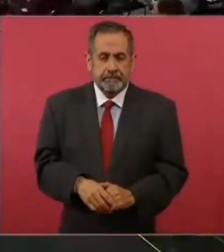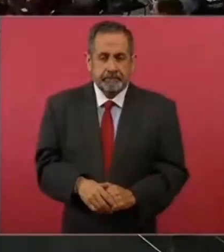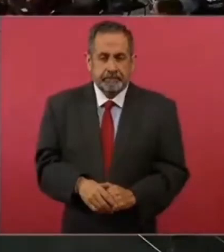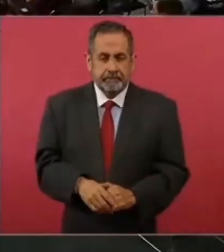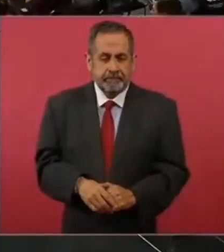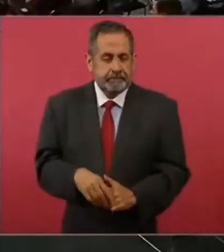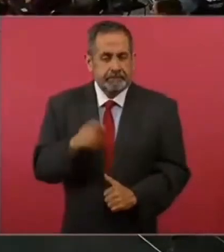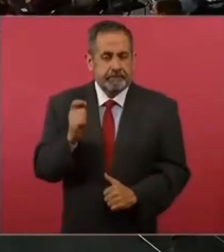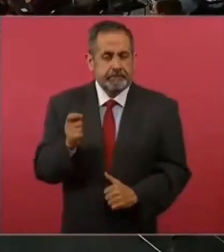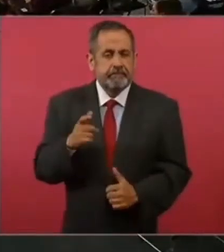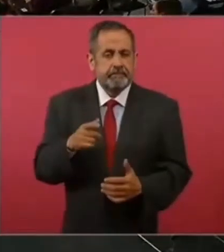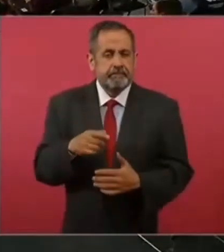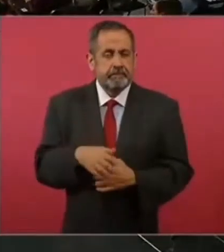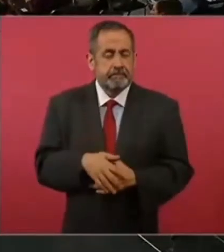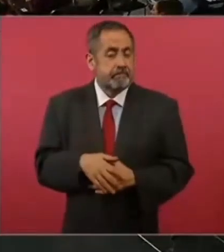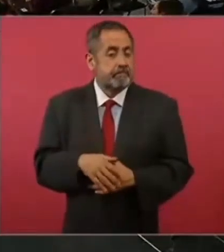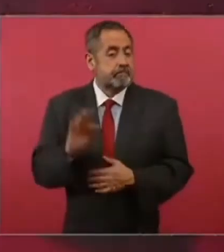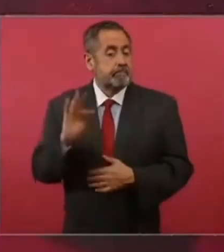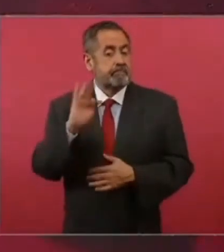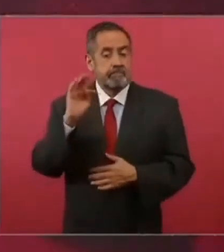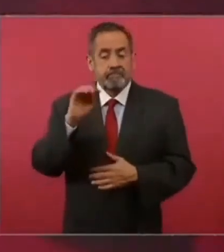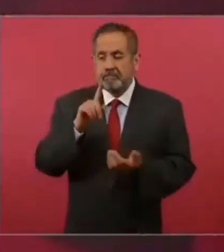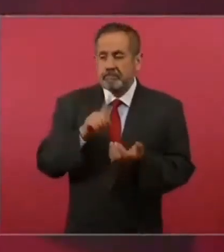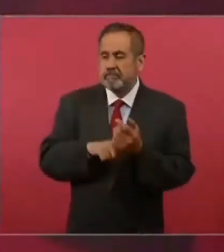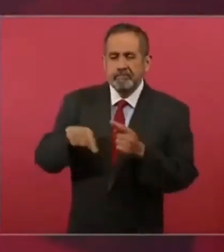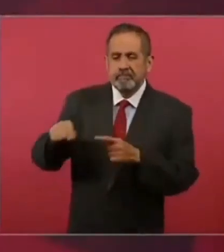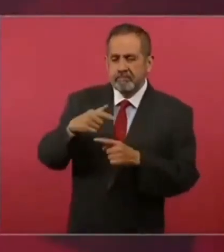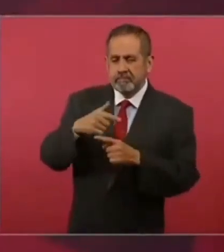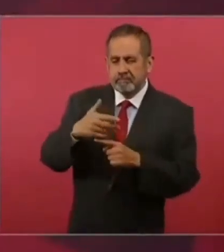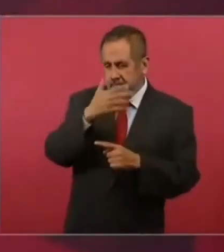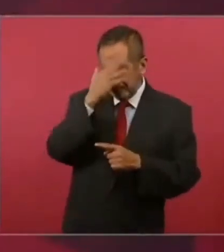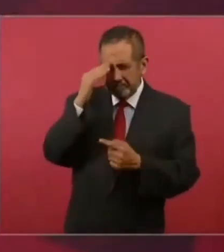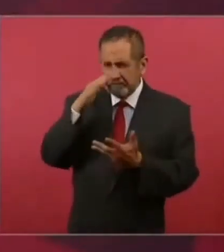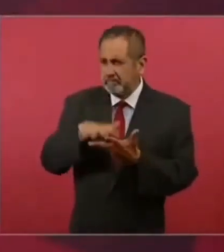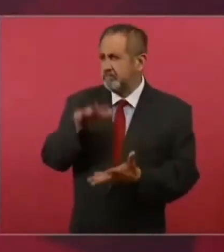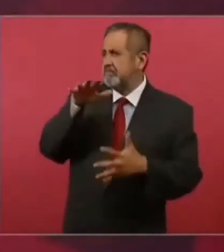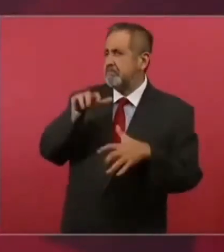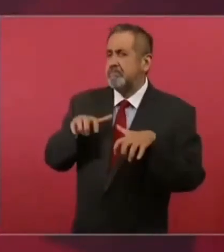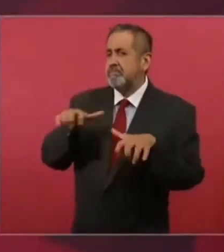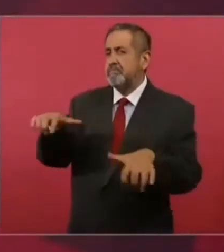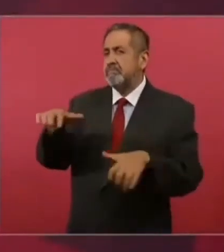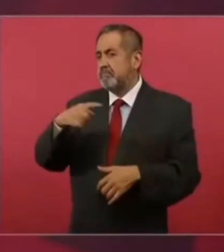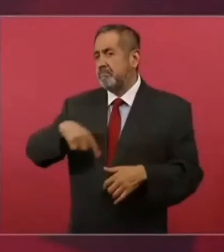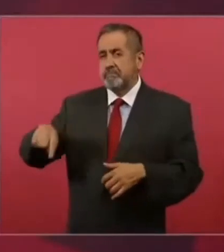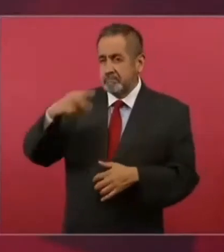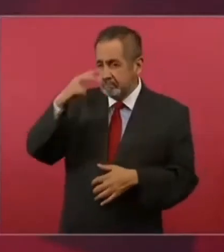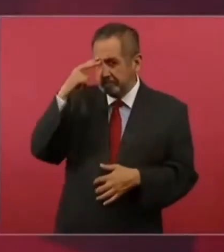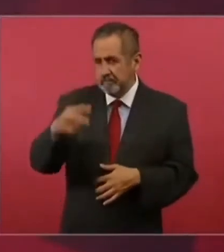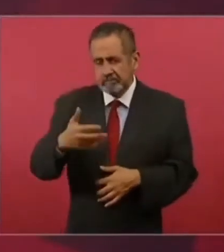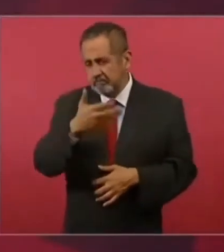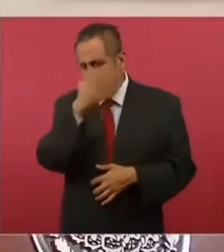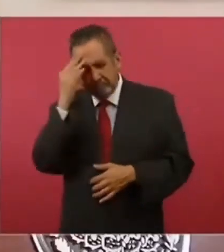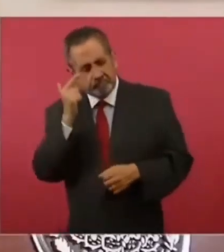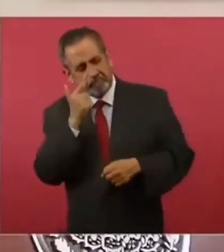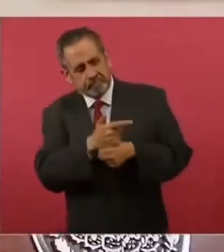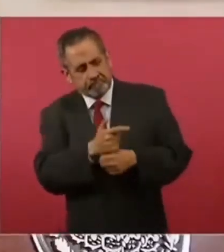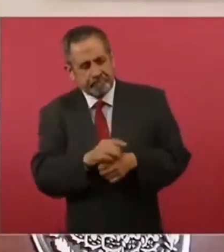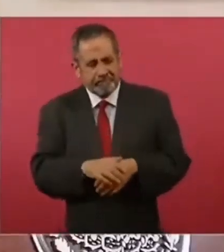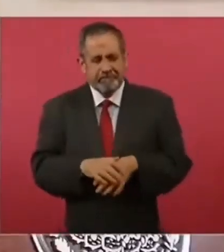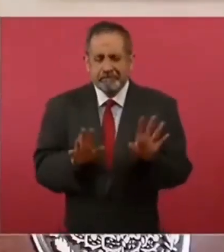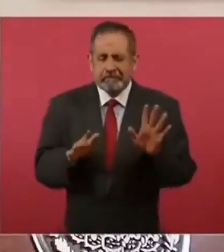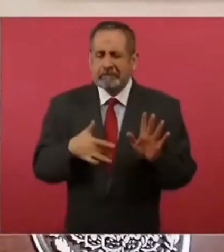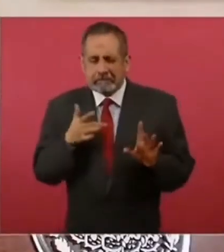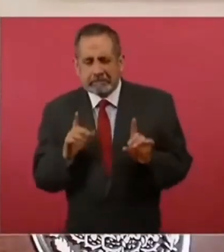no lo sabía posiblemente la mayoría de los mexicanos. Sí,